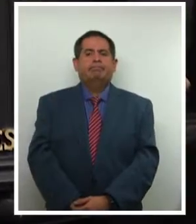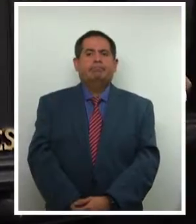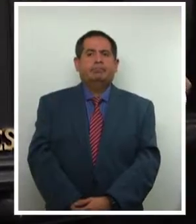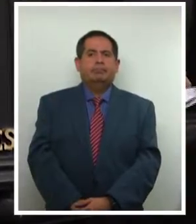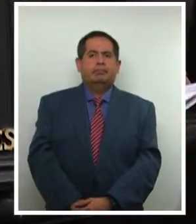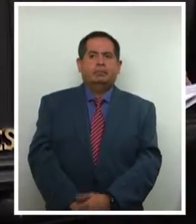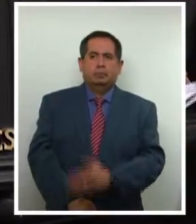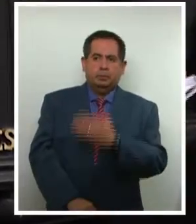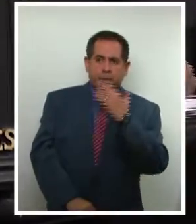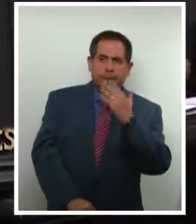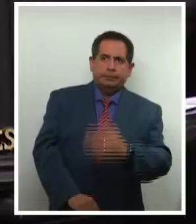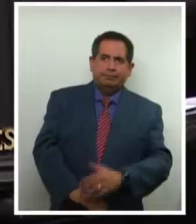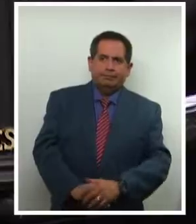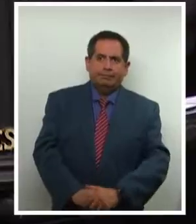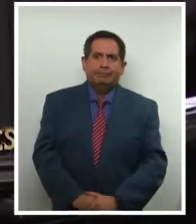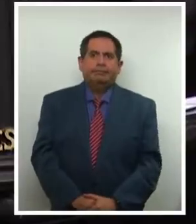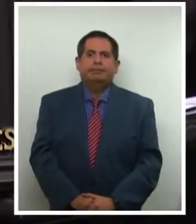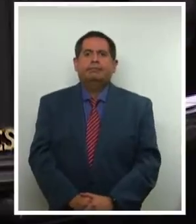Bien.